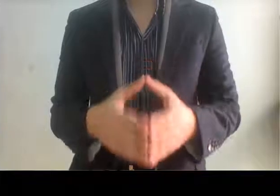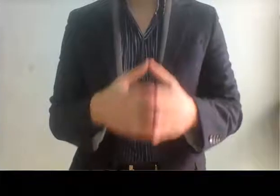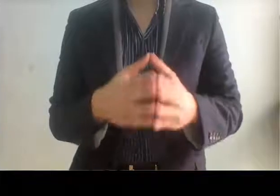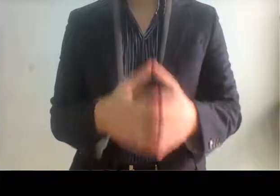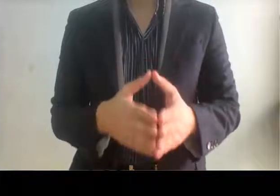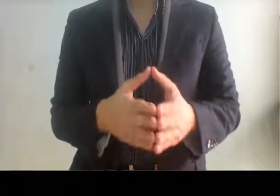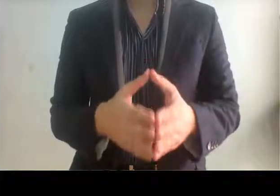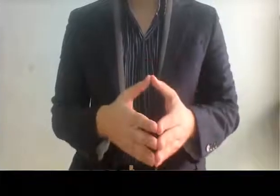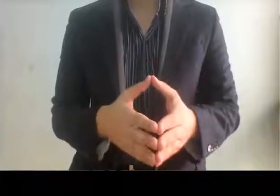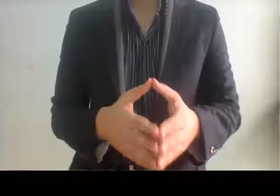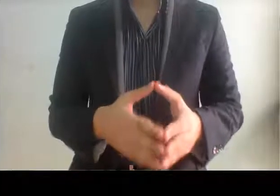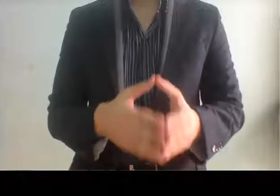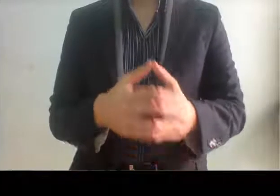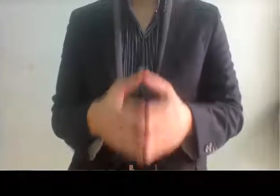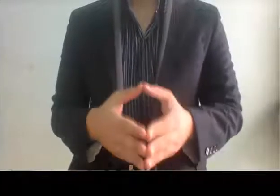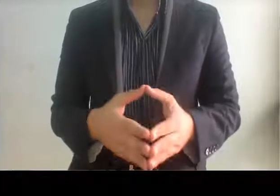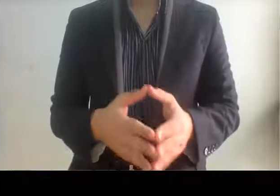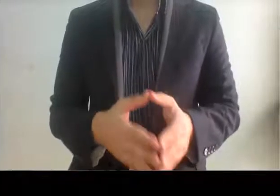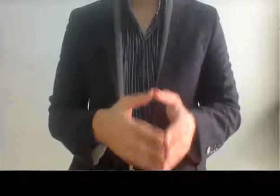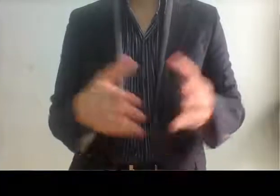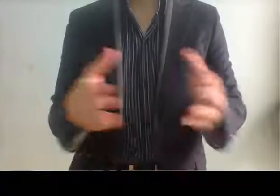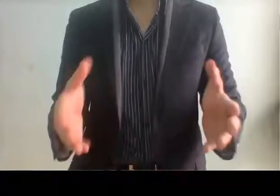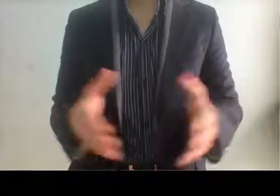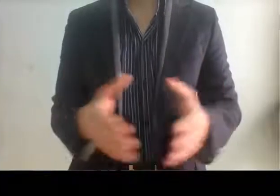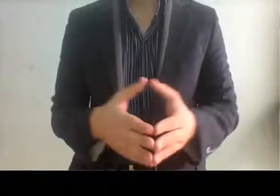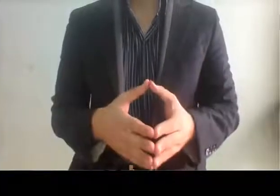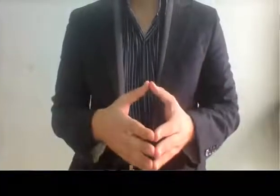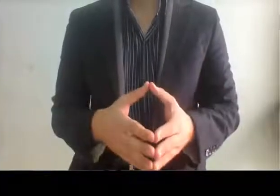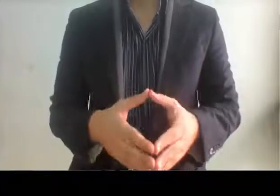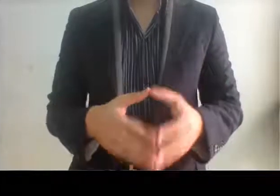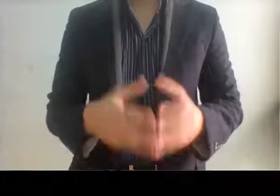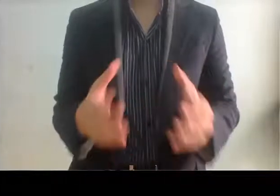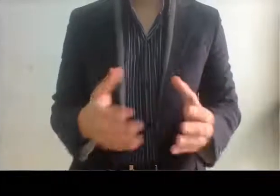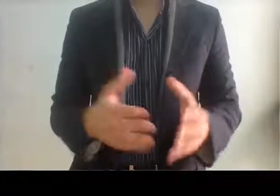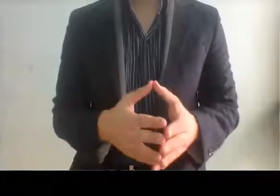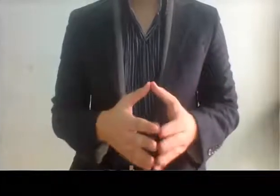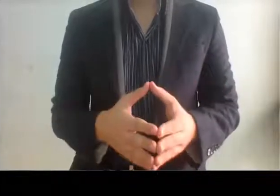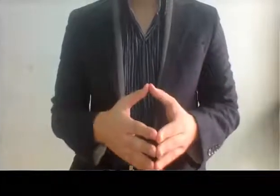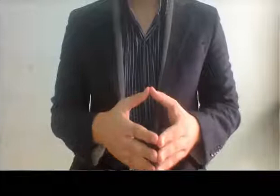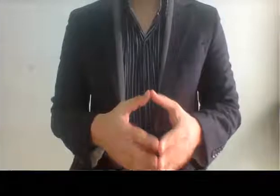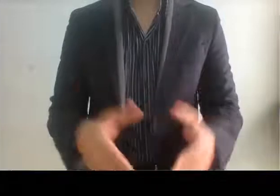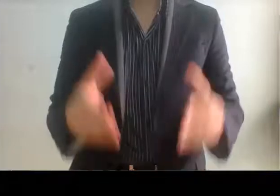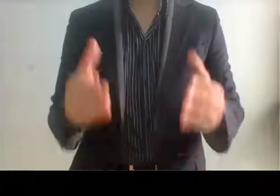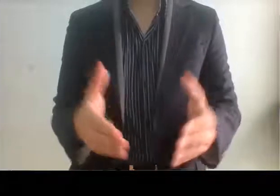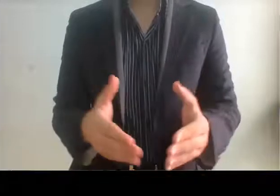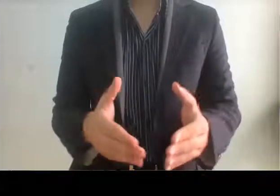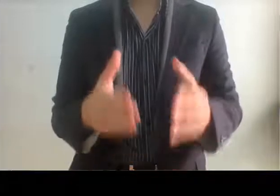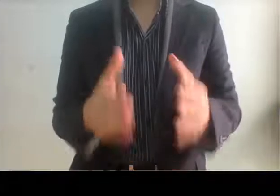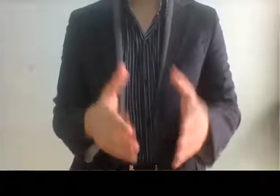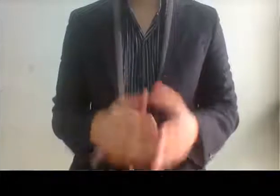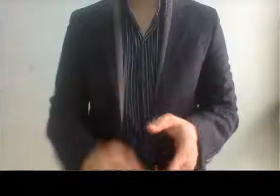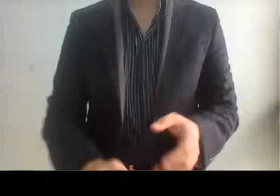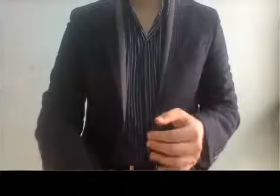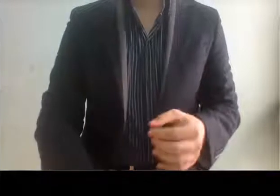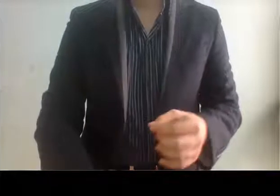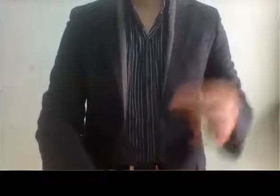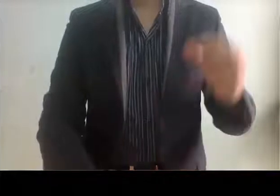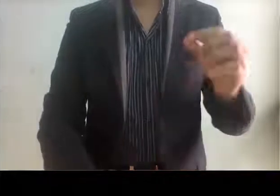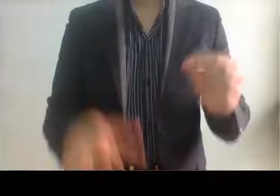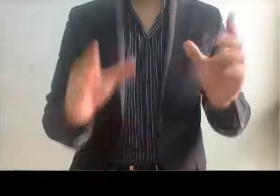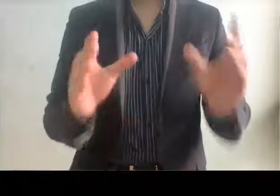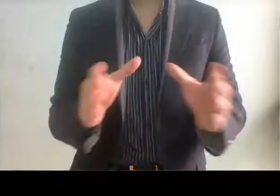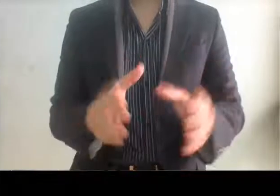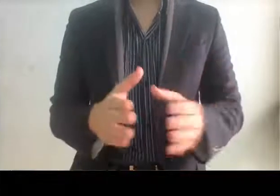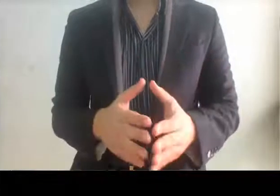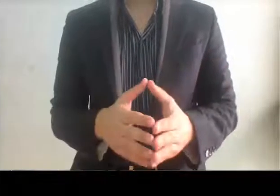se le tomaba interés a este tipo de instituciones y nunca se les tomaba en cuenta para solucionar problemas como estos. Ahora se pudo solucionar. Y